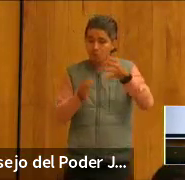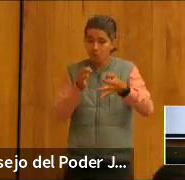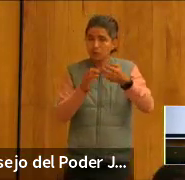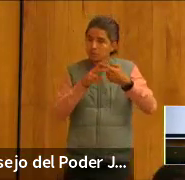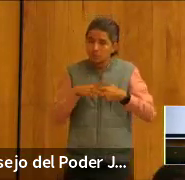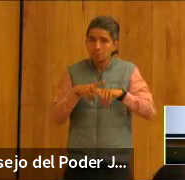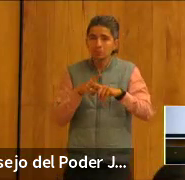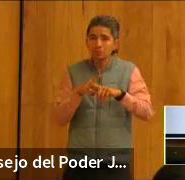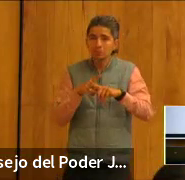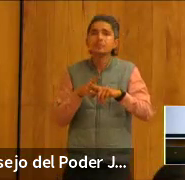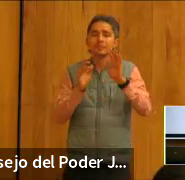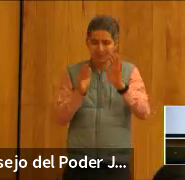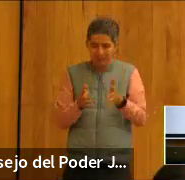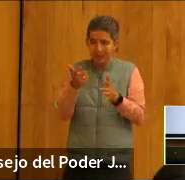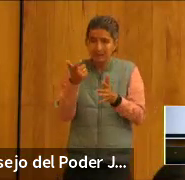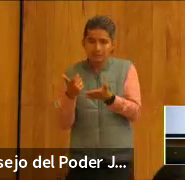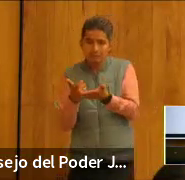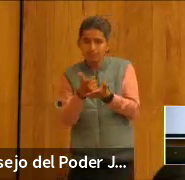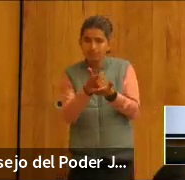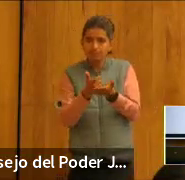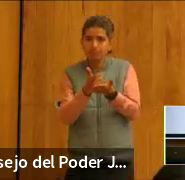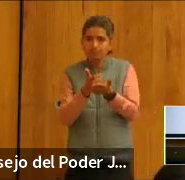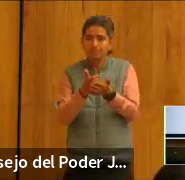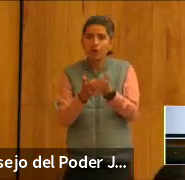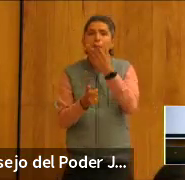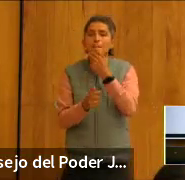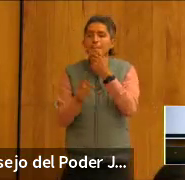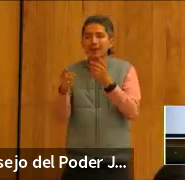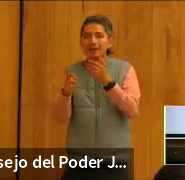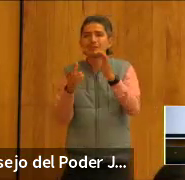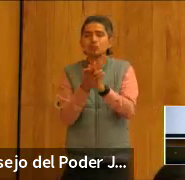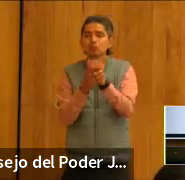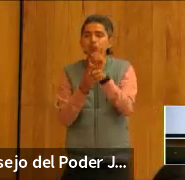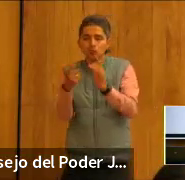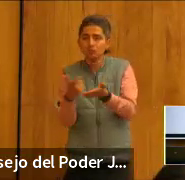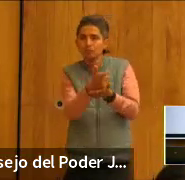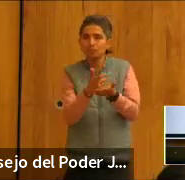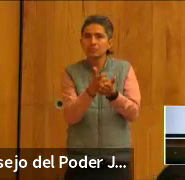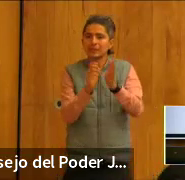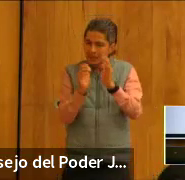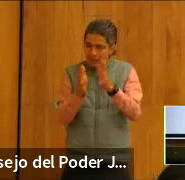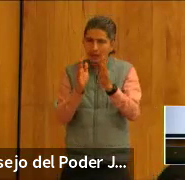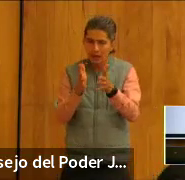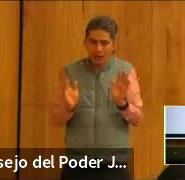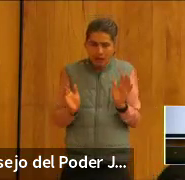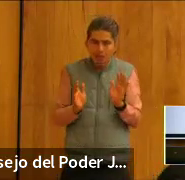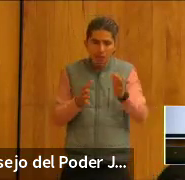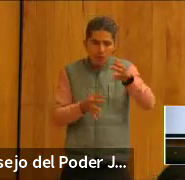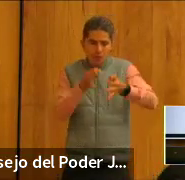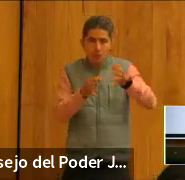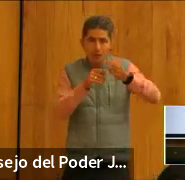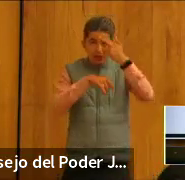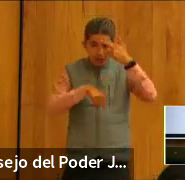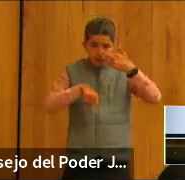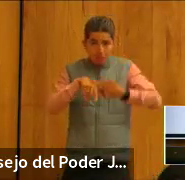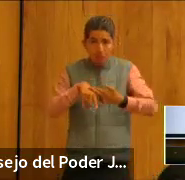origen está recibiendo una pensión alimenticia de parte del quejoso, lo que implica que en criterio de la autoridad judicial